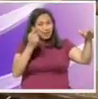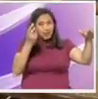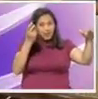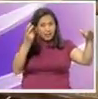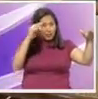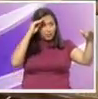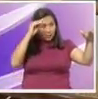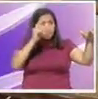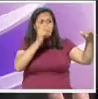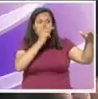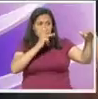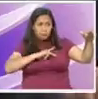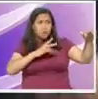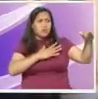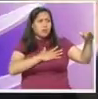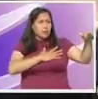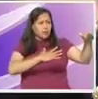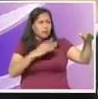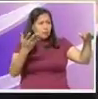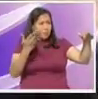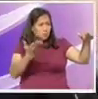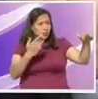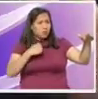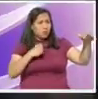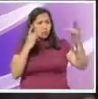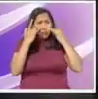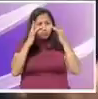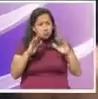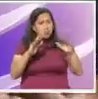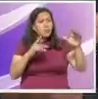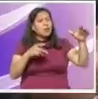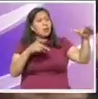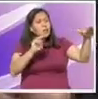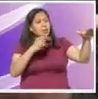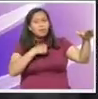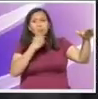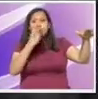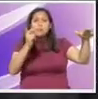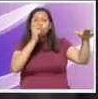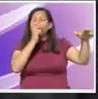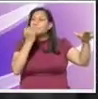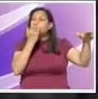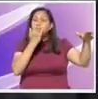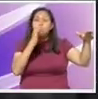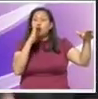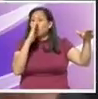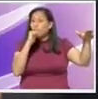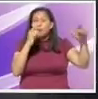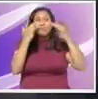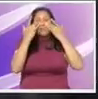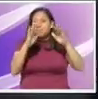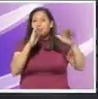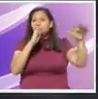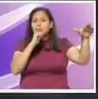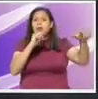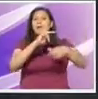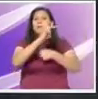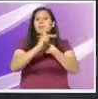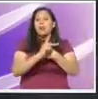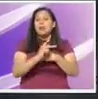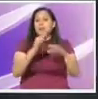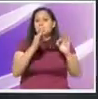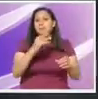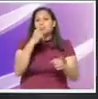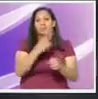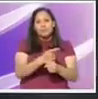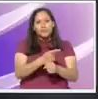mi padre, lo amo y me está pidiendo que me rinda, pero yo le tengo que decir a mi papá que no puedo rendirme porque la patria es primero. Ahí